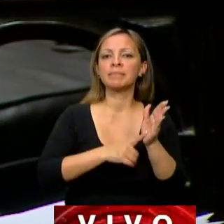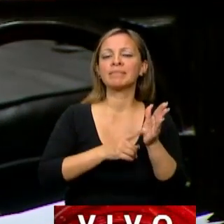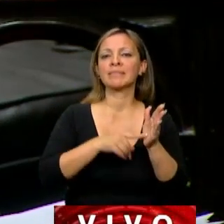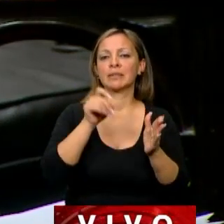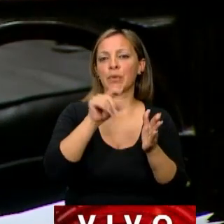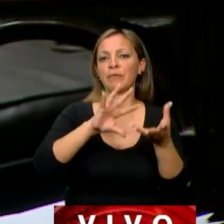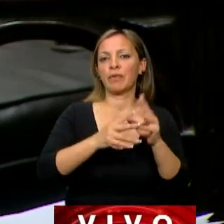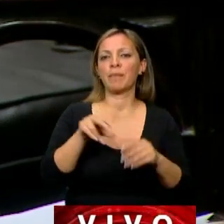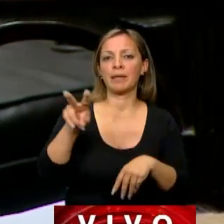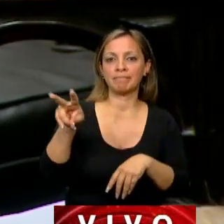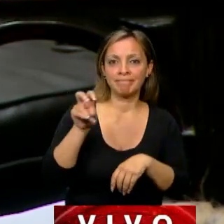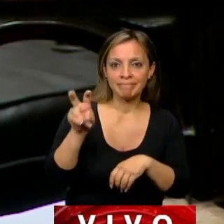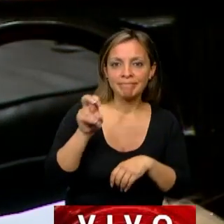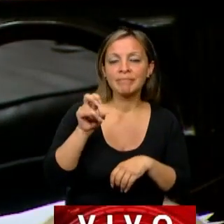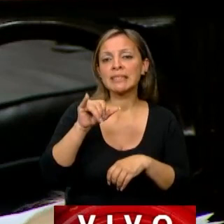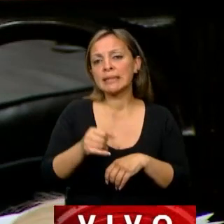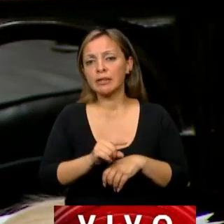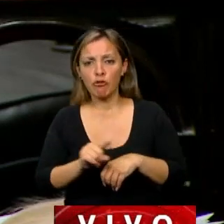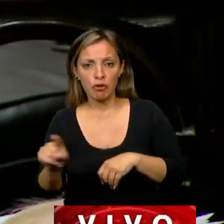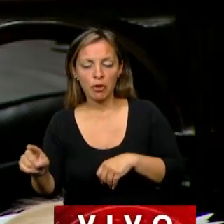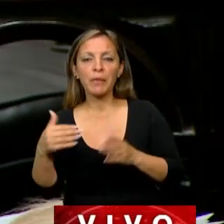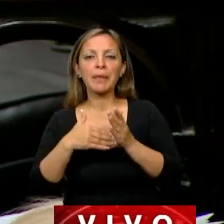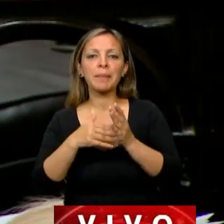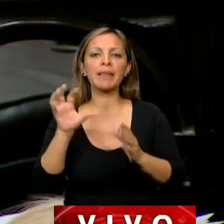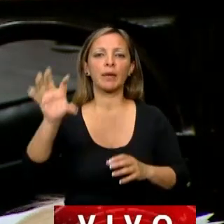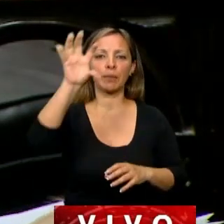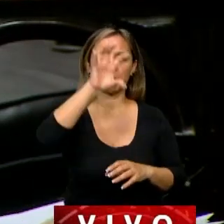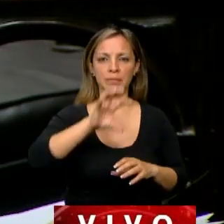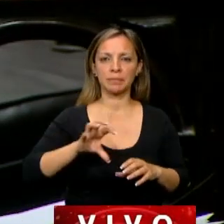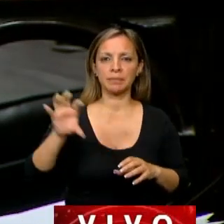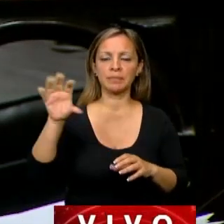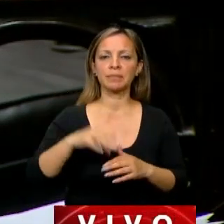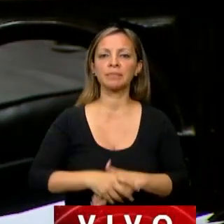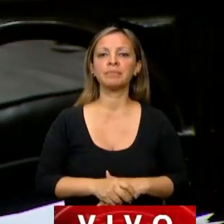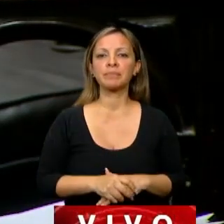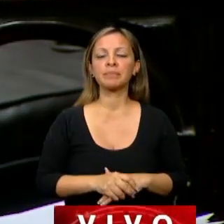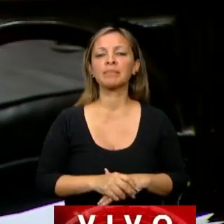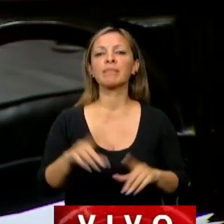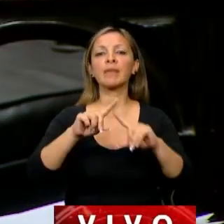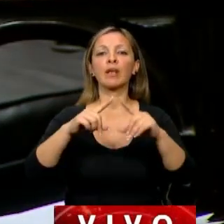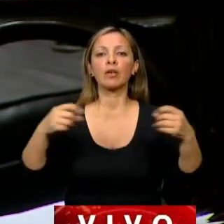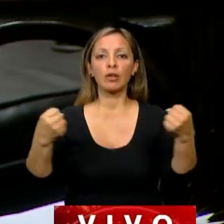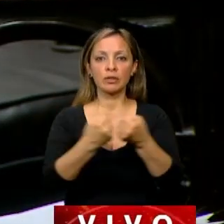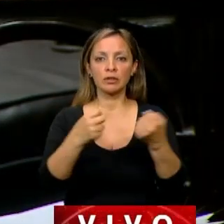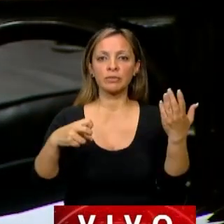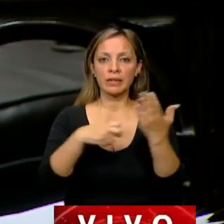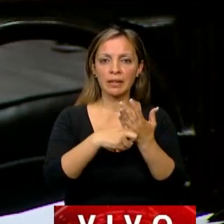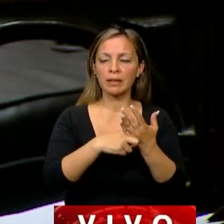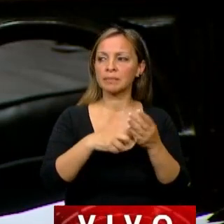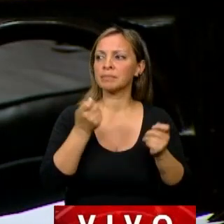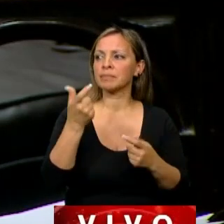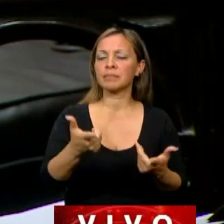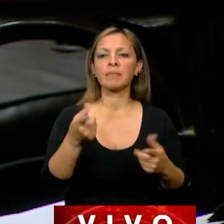lucrativo o no en las jurisdicciones provinciales el consenso fiscal ofrece detalles para el